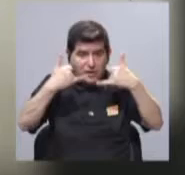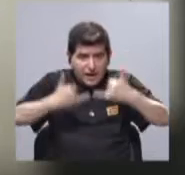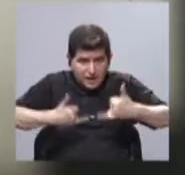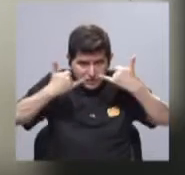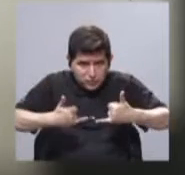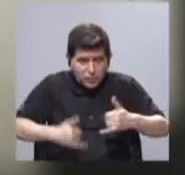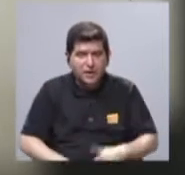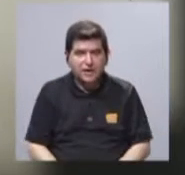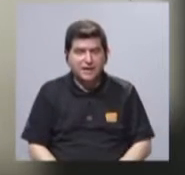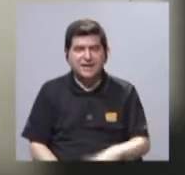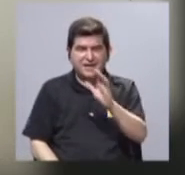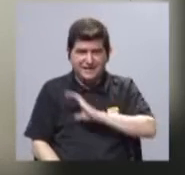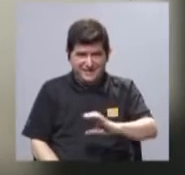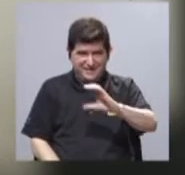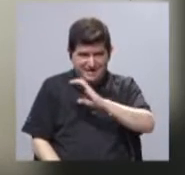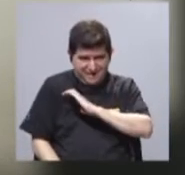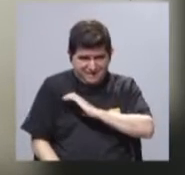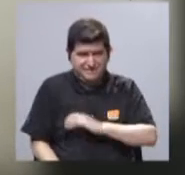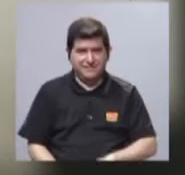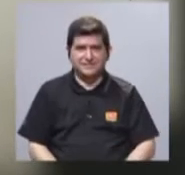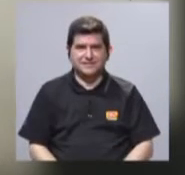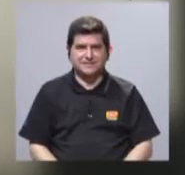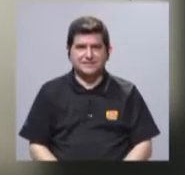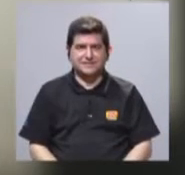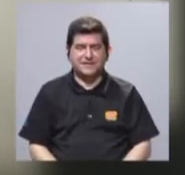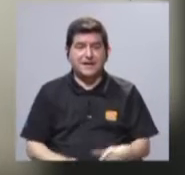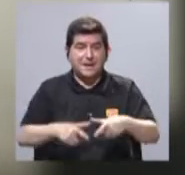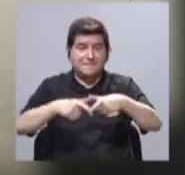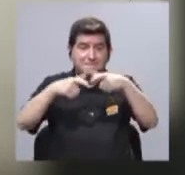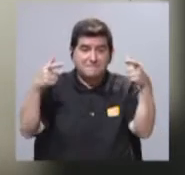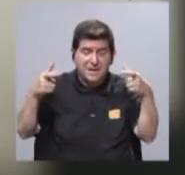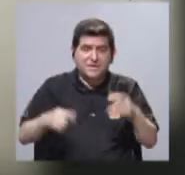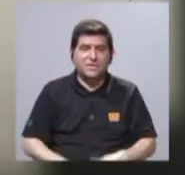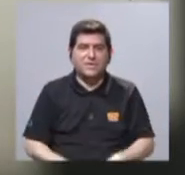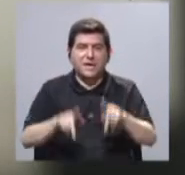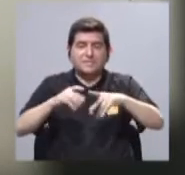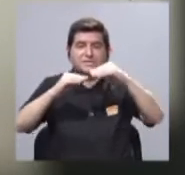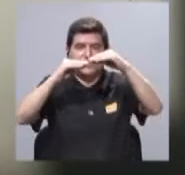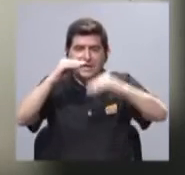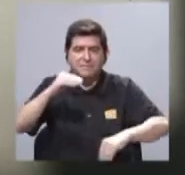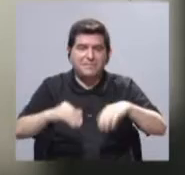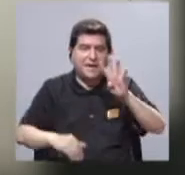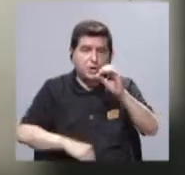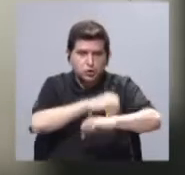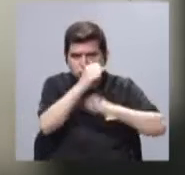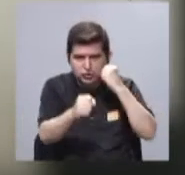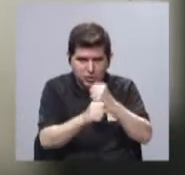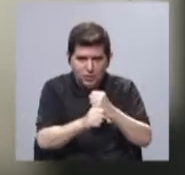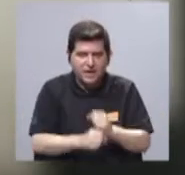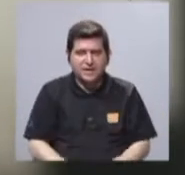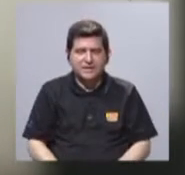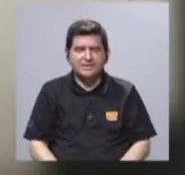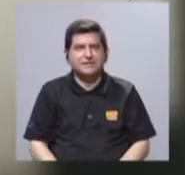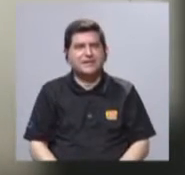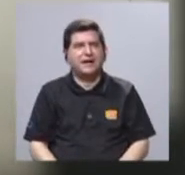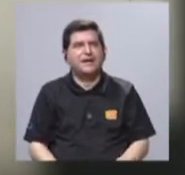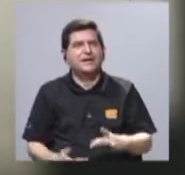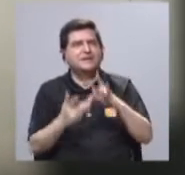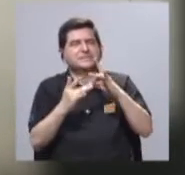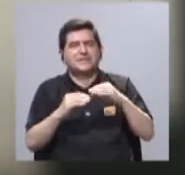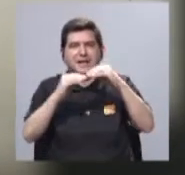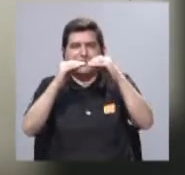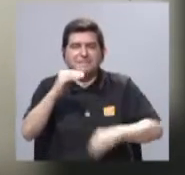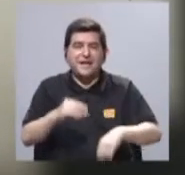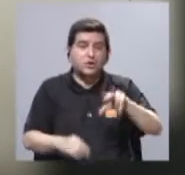con la peculiaridad de que la inmensa mayoría son menores de 40 años sobre todo menores de 30